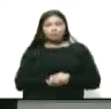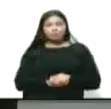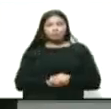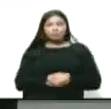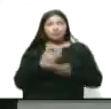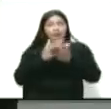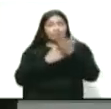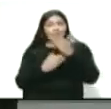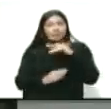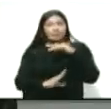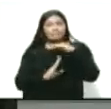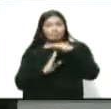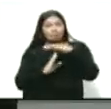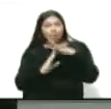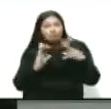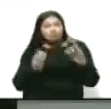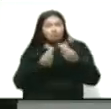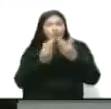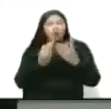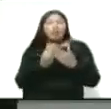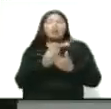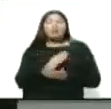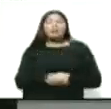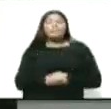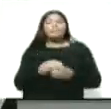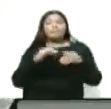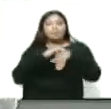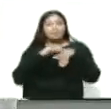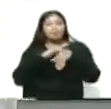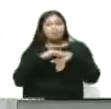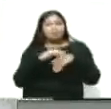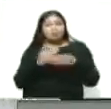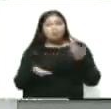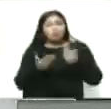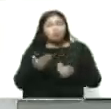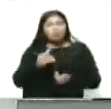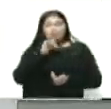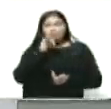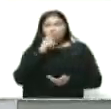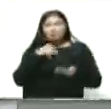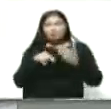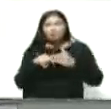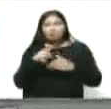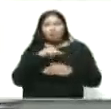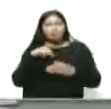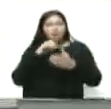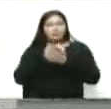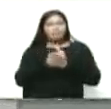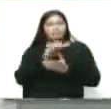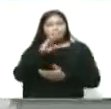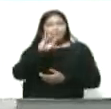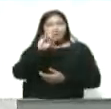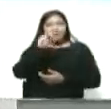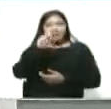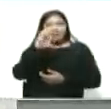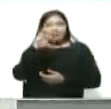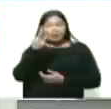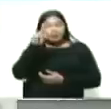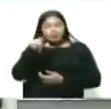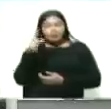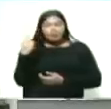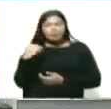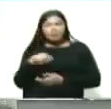antes de irnos con el ministro Rodolfo Marco Torres, que no tiene una importante información, vamos a irnos con nuestro compañero Baker Díaz, que